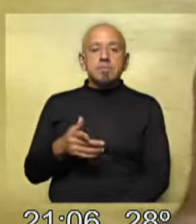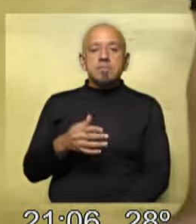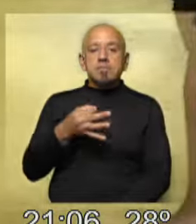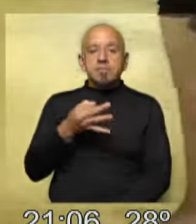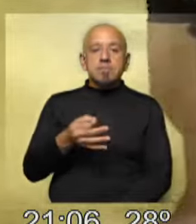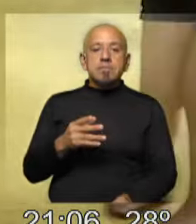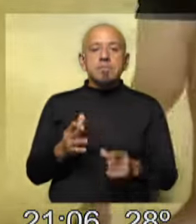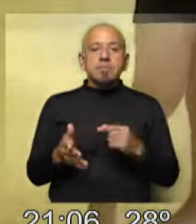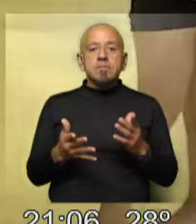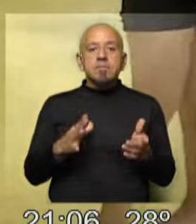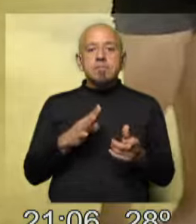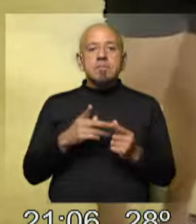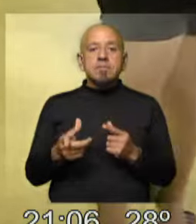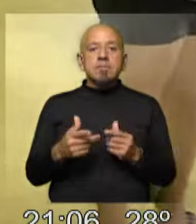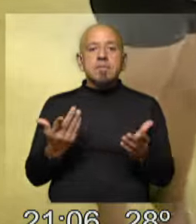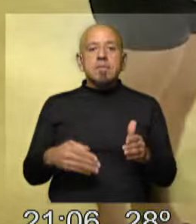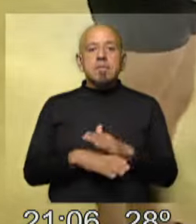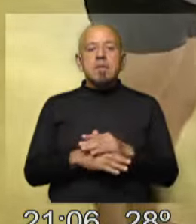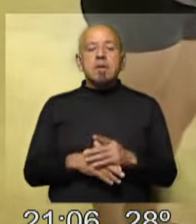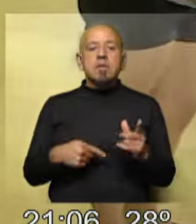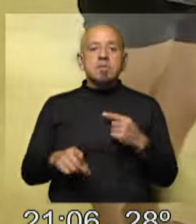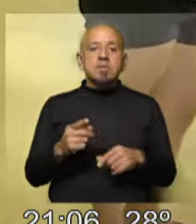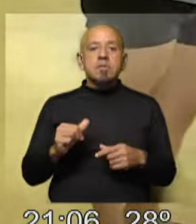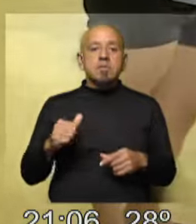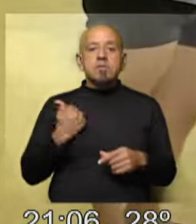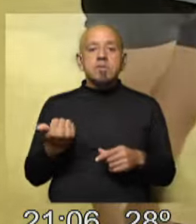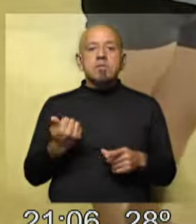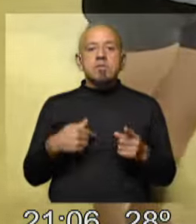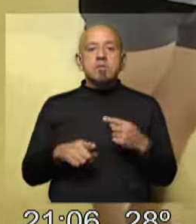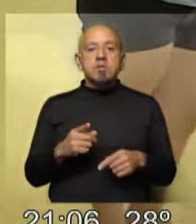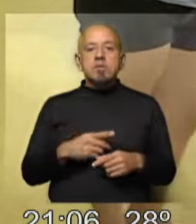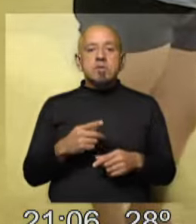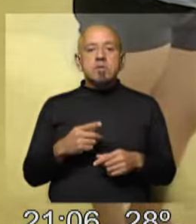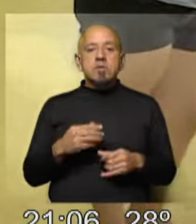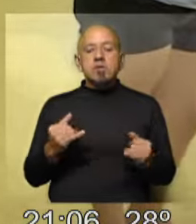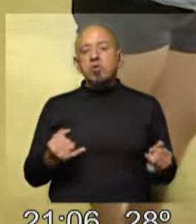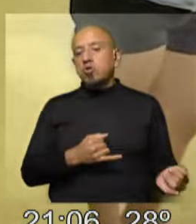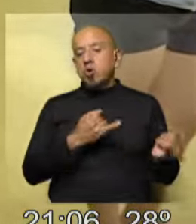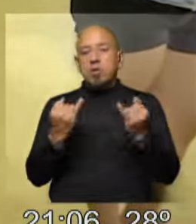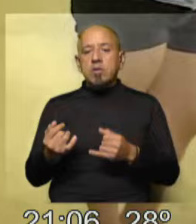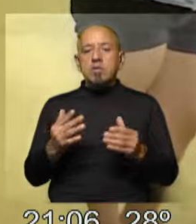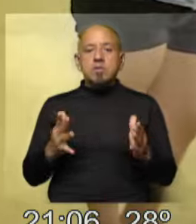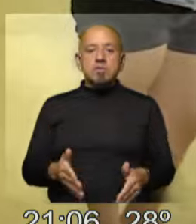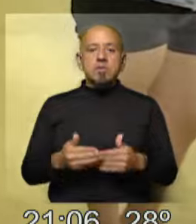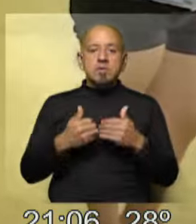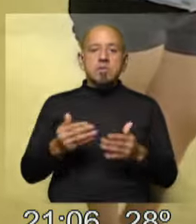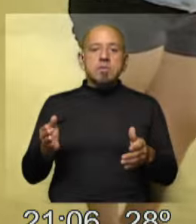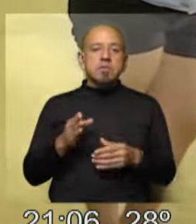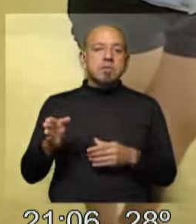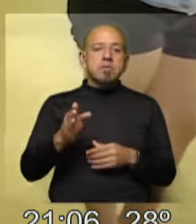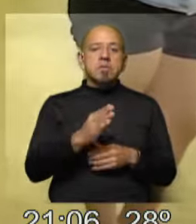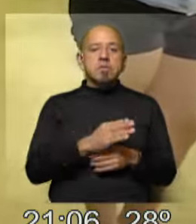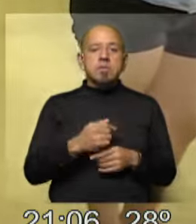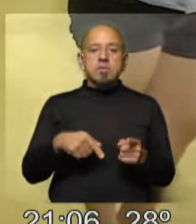gente por favor hay que retirarse porque la gente lo disfruta desde principio a fin toda la familia para comenzar vamos a recorrerlo todo pero